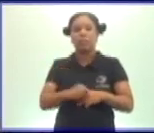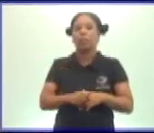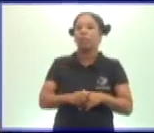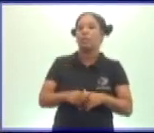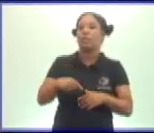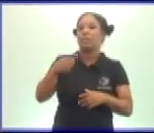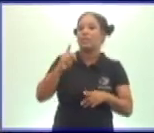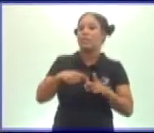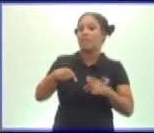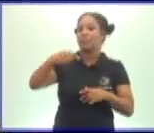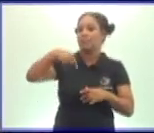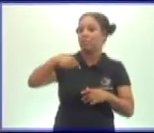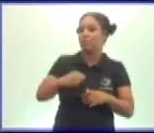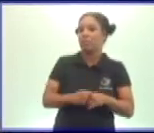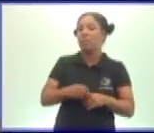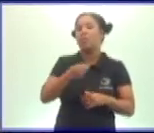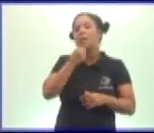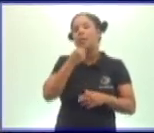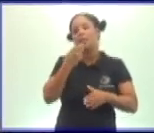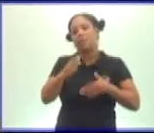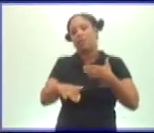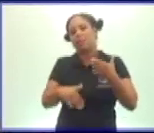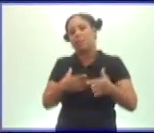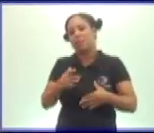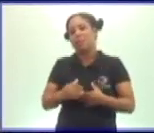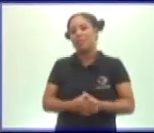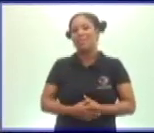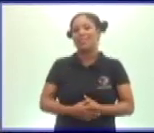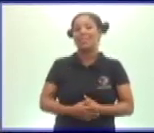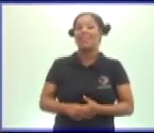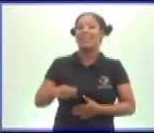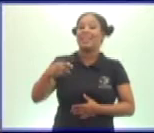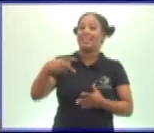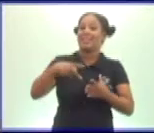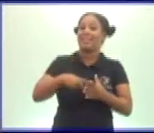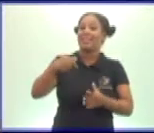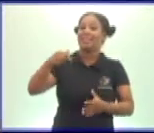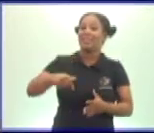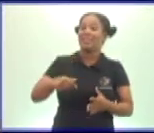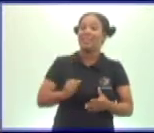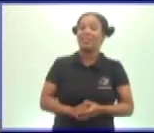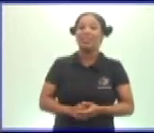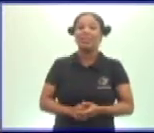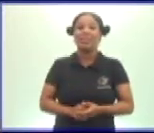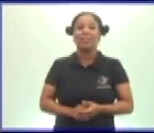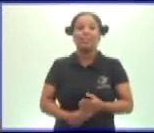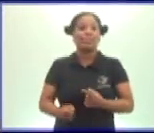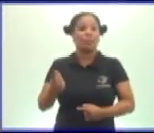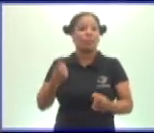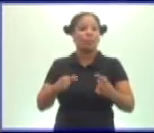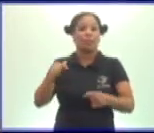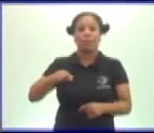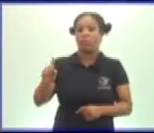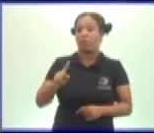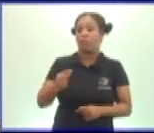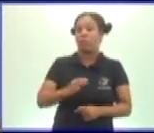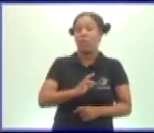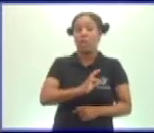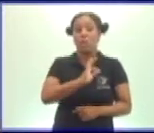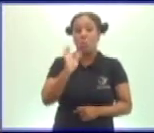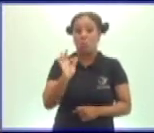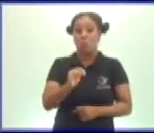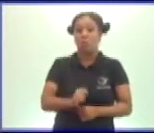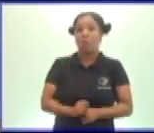ocurra, es decir, para que ocurra este proceso. Y dentro de estos factores, que no este es el único, la naturaleza del soluto